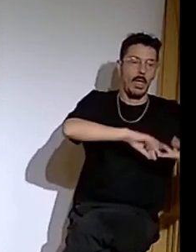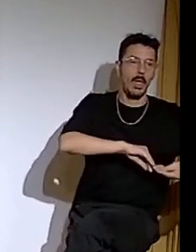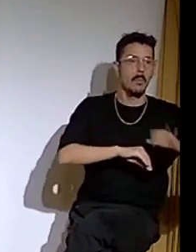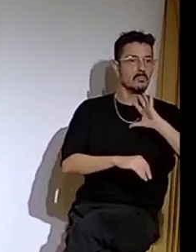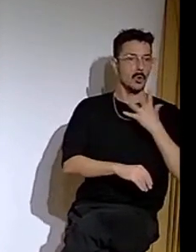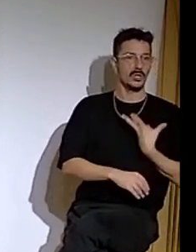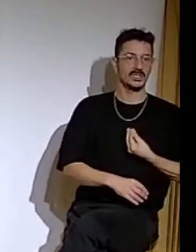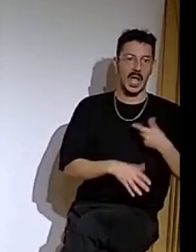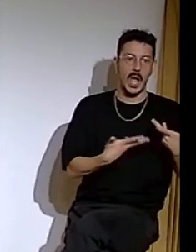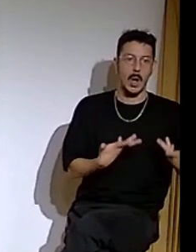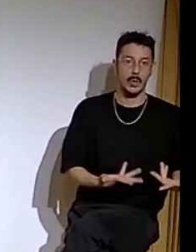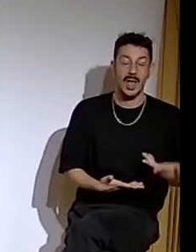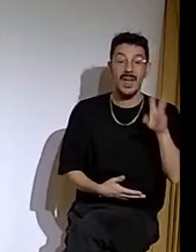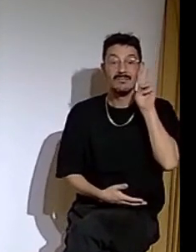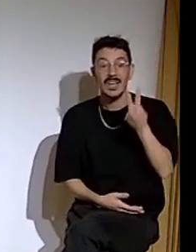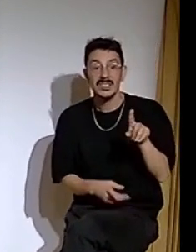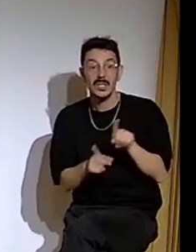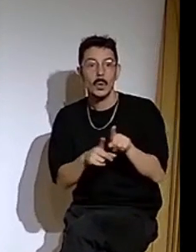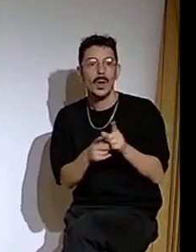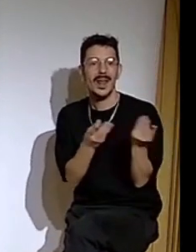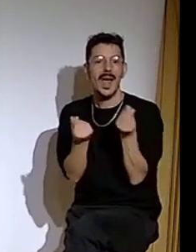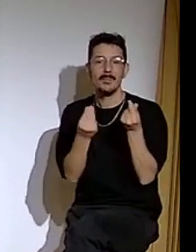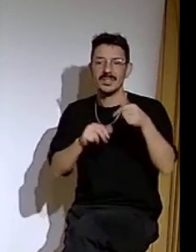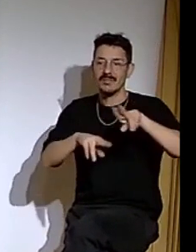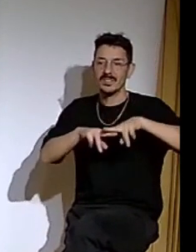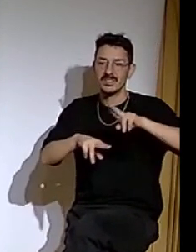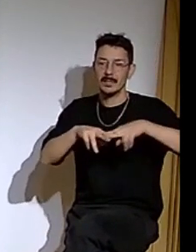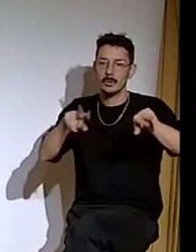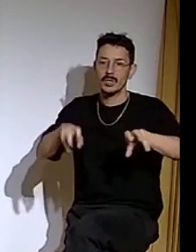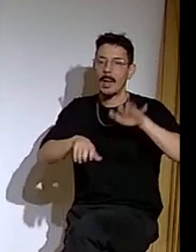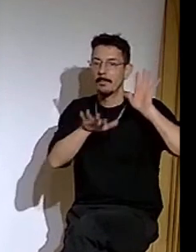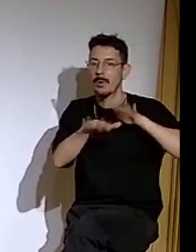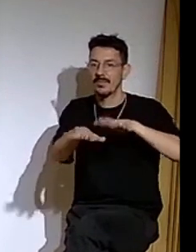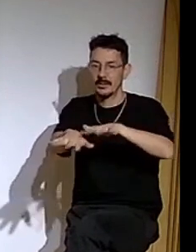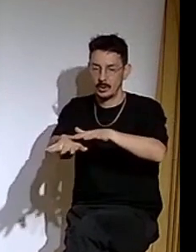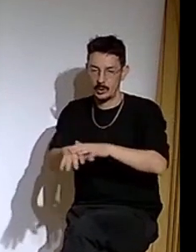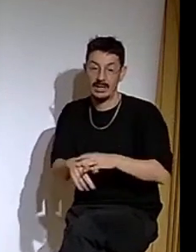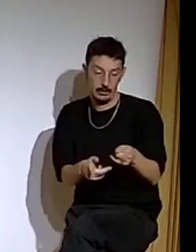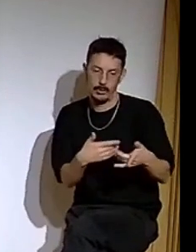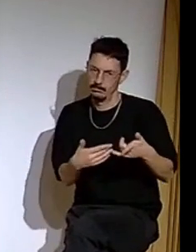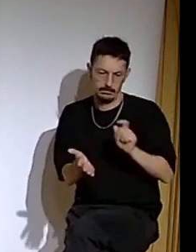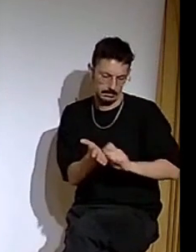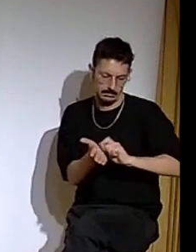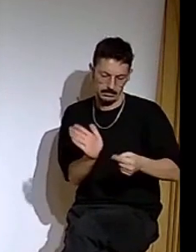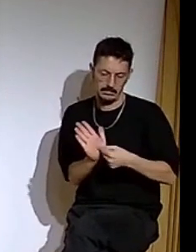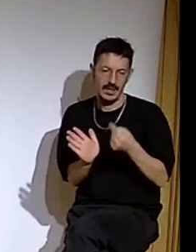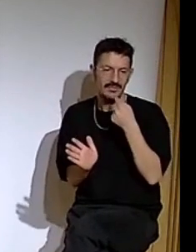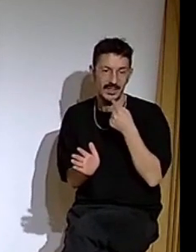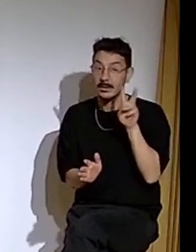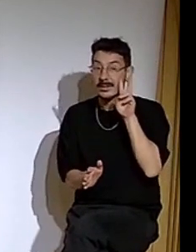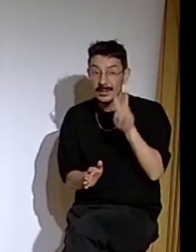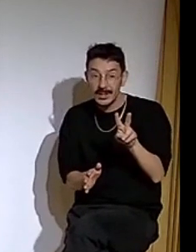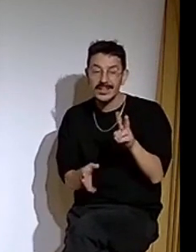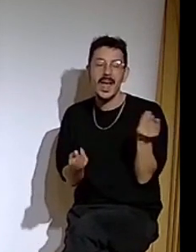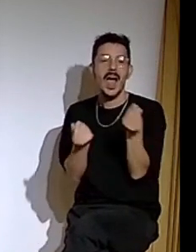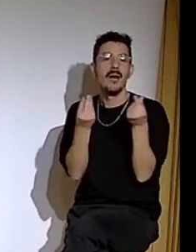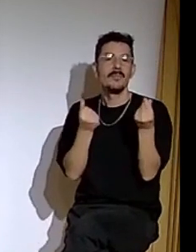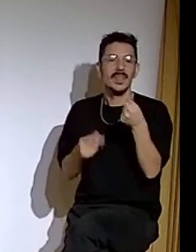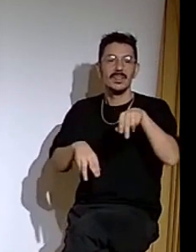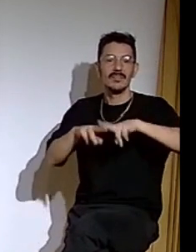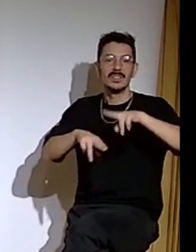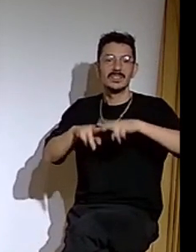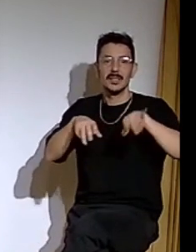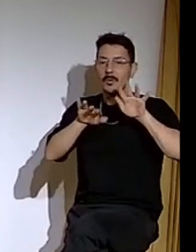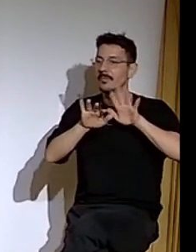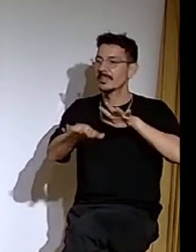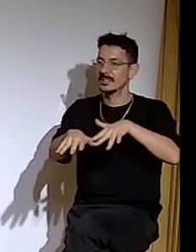el ambiente objetivo de las procesiones esto ya es lo que está escrito vale en el fanzine de altura se ve que el ambiente efectivo de las